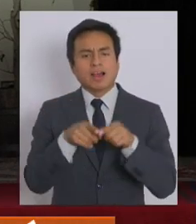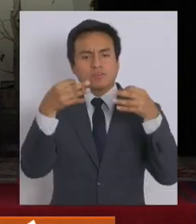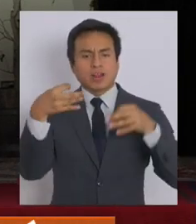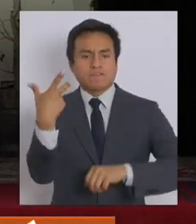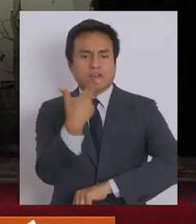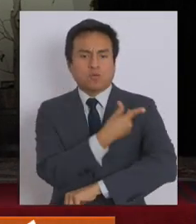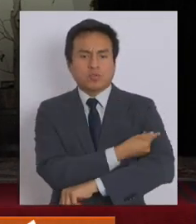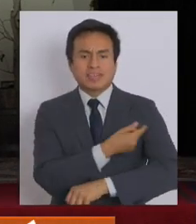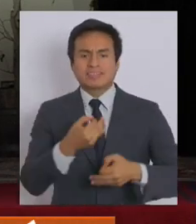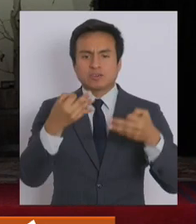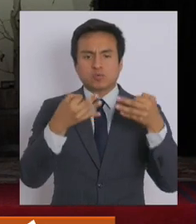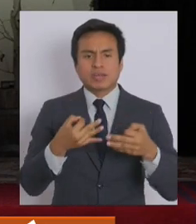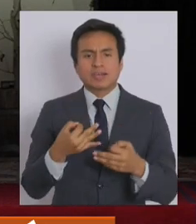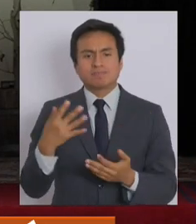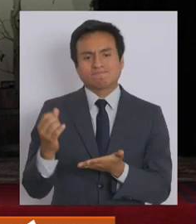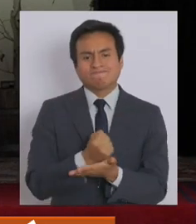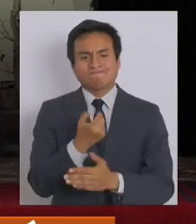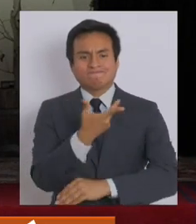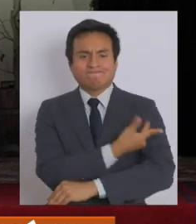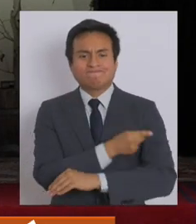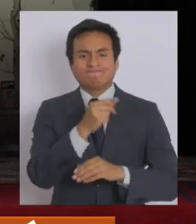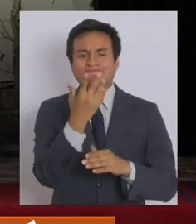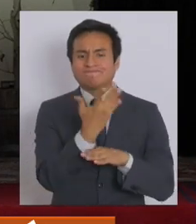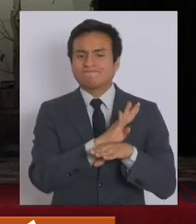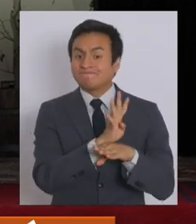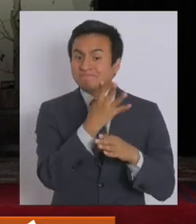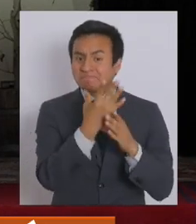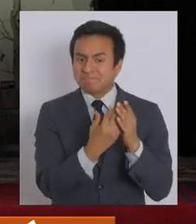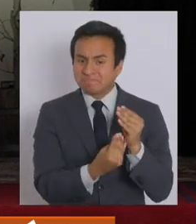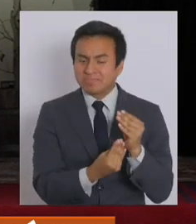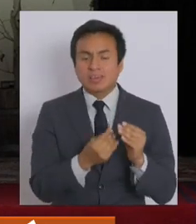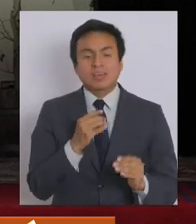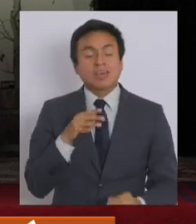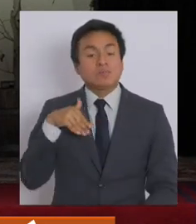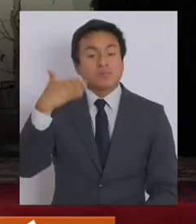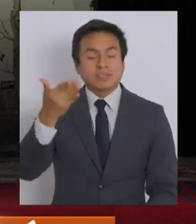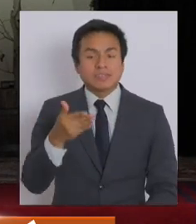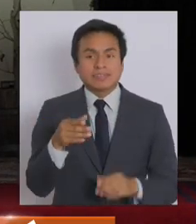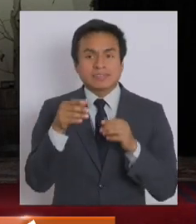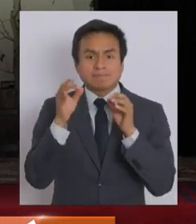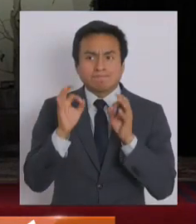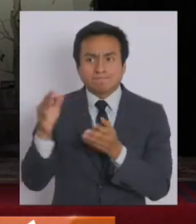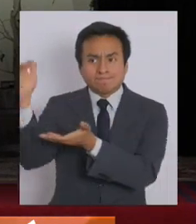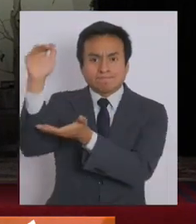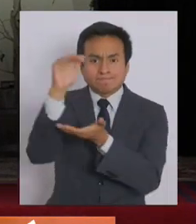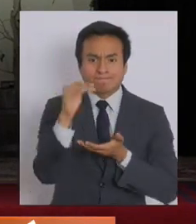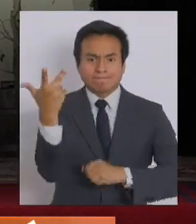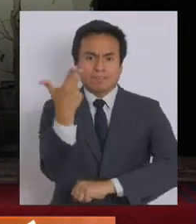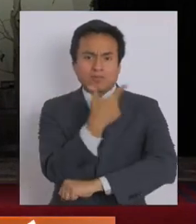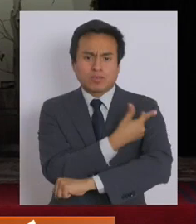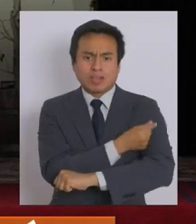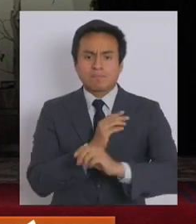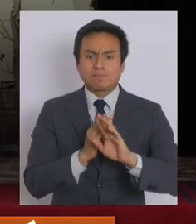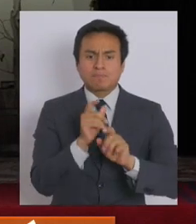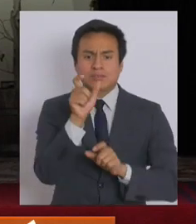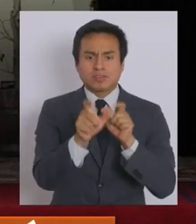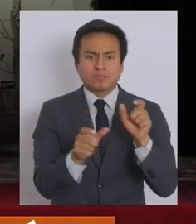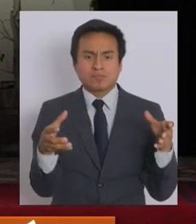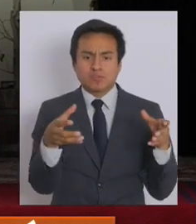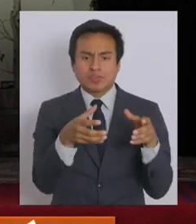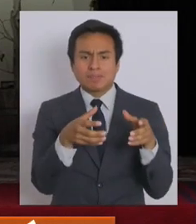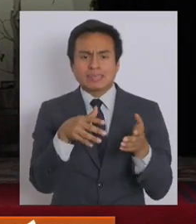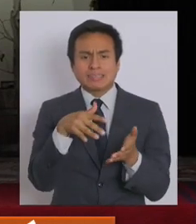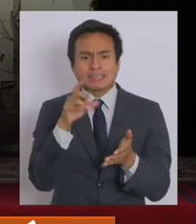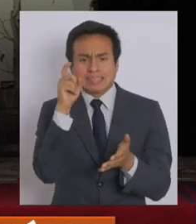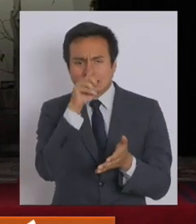vacuna segura y eficaz, que esperamos poder tener a disposición y empezar a vacunar, partiendo por las poblaciones de